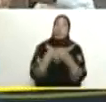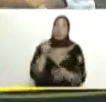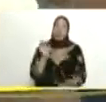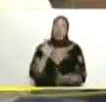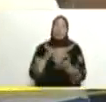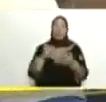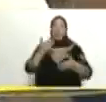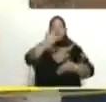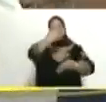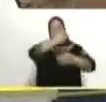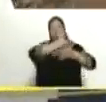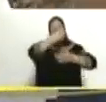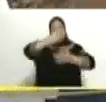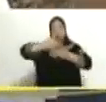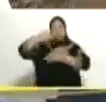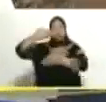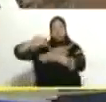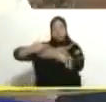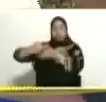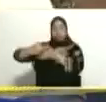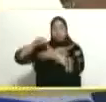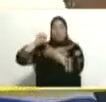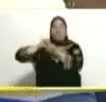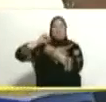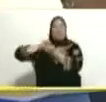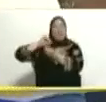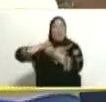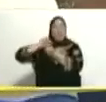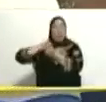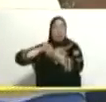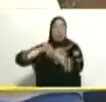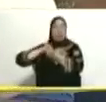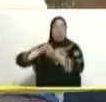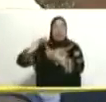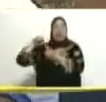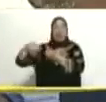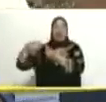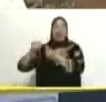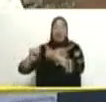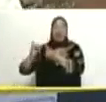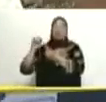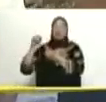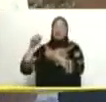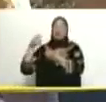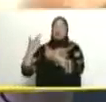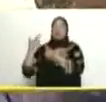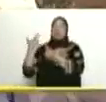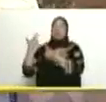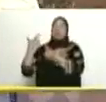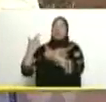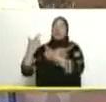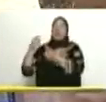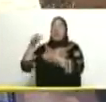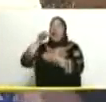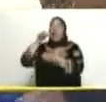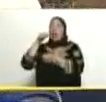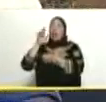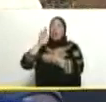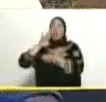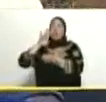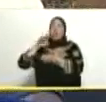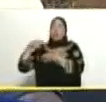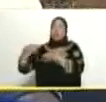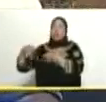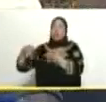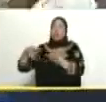contención en la parte de acá atrás, el muro de piedra que llamamos nosotros. Correcto. Bueno, las aguas negras corrían prácticamente por toda